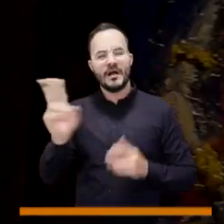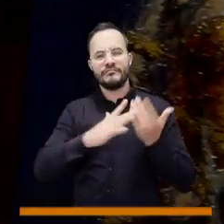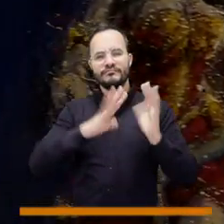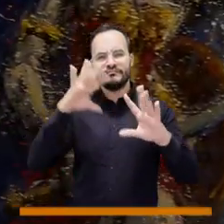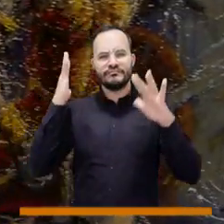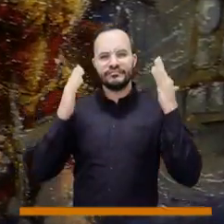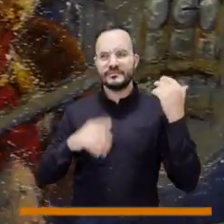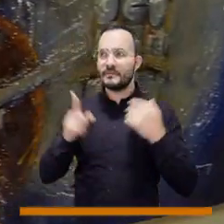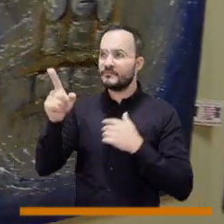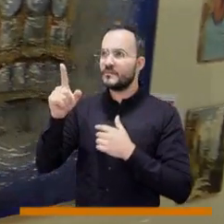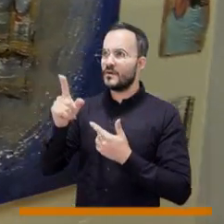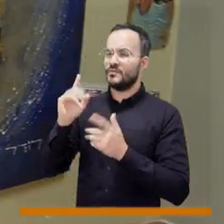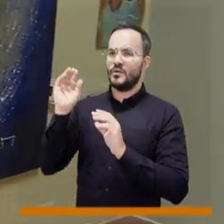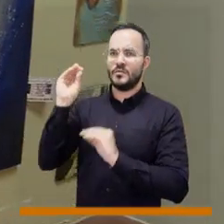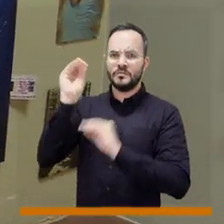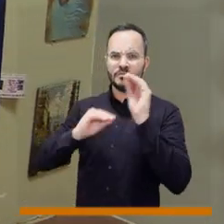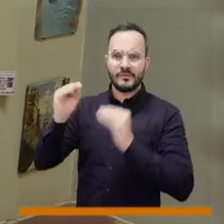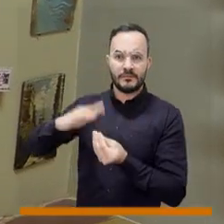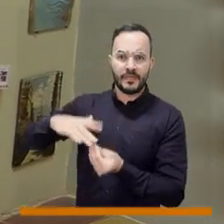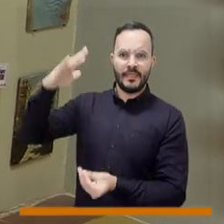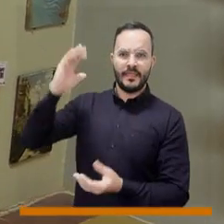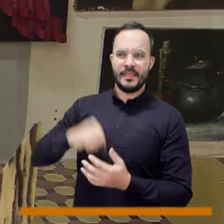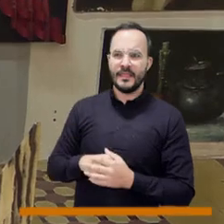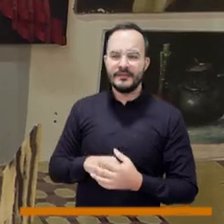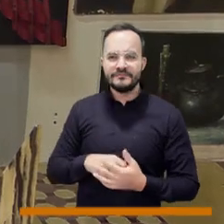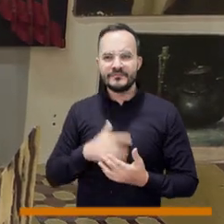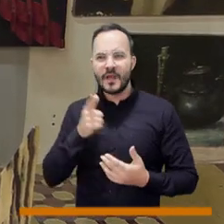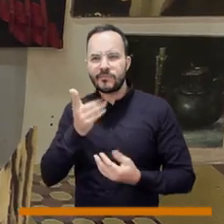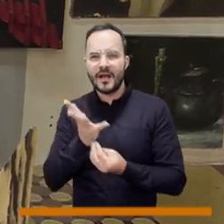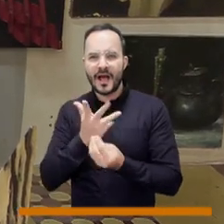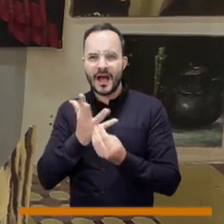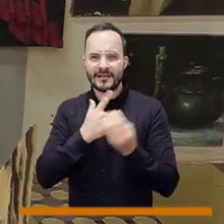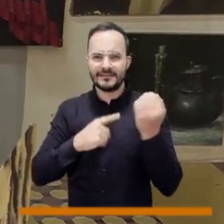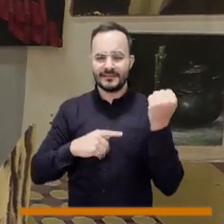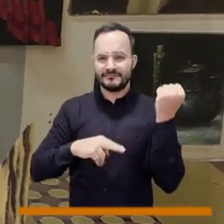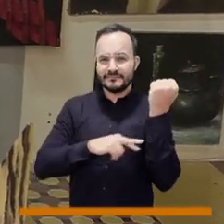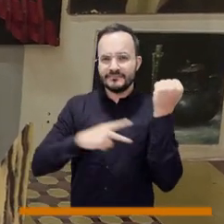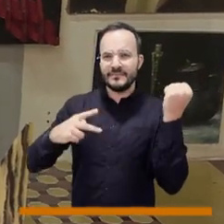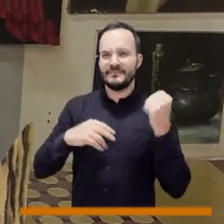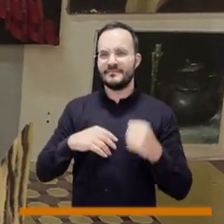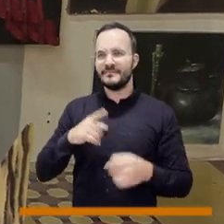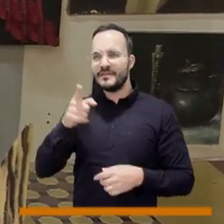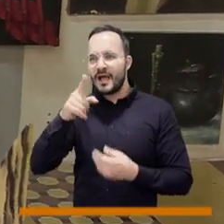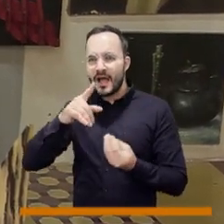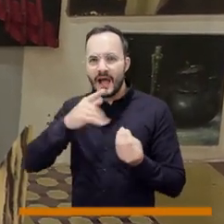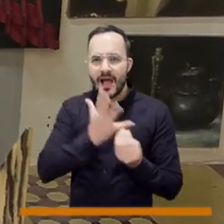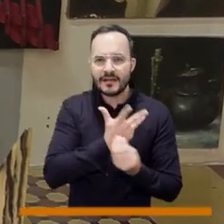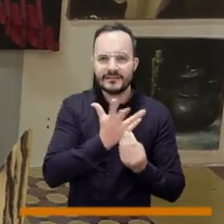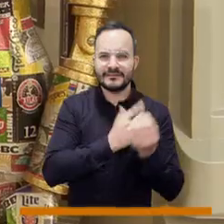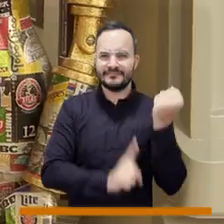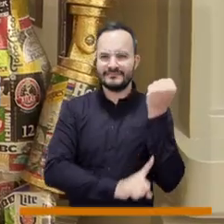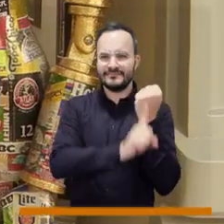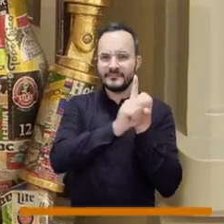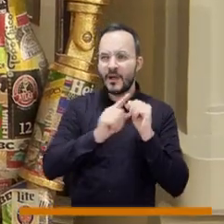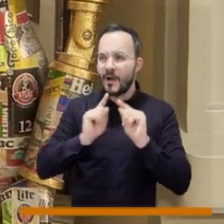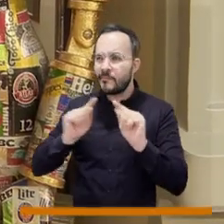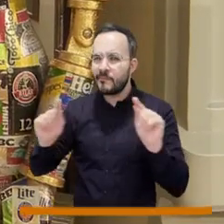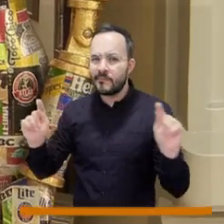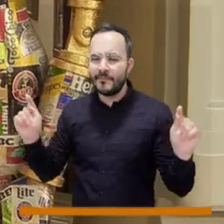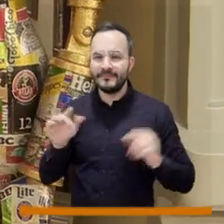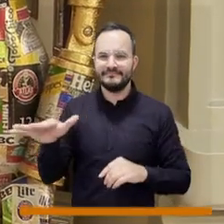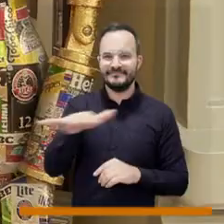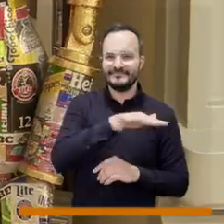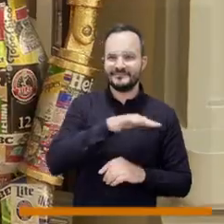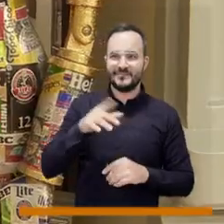encuentra abstractos, encuentra arte moderno, encuentra arte contemporáneo. Entonces, está toda esa riqueza de las escuelas que componen